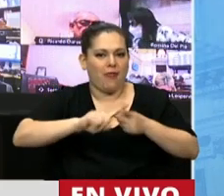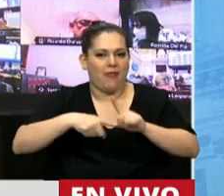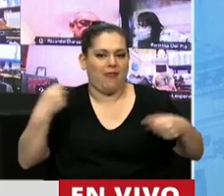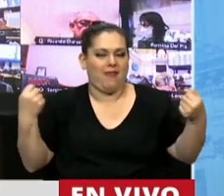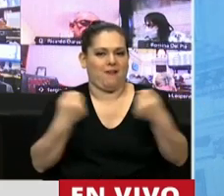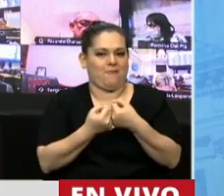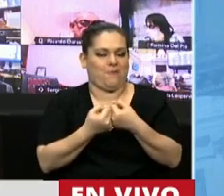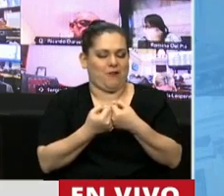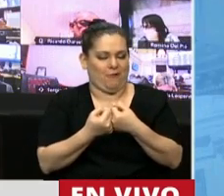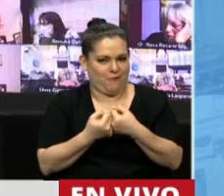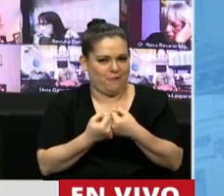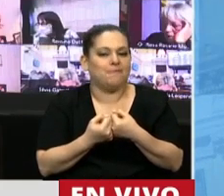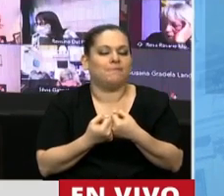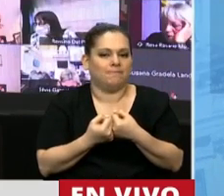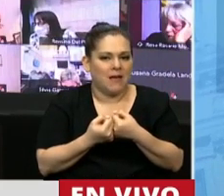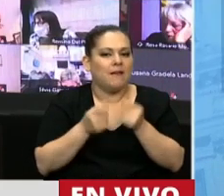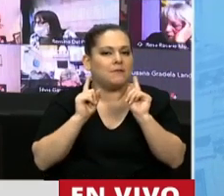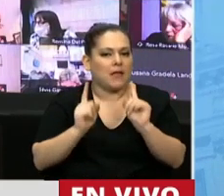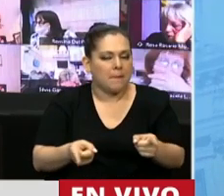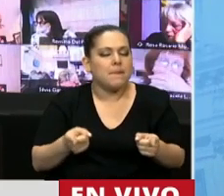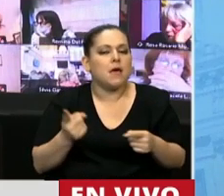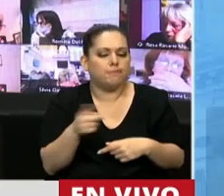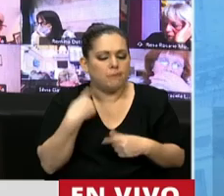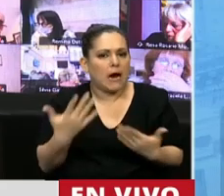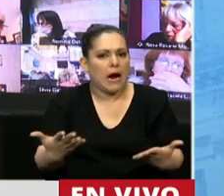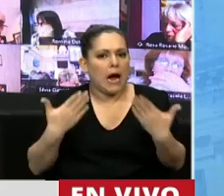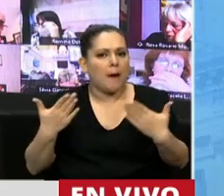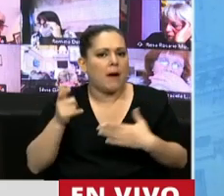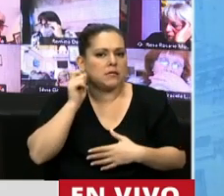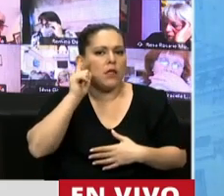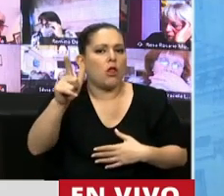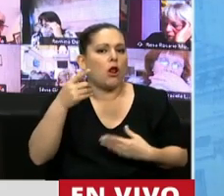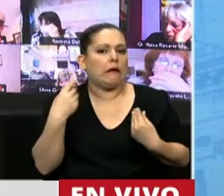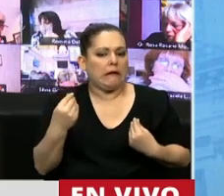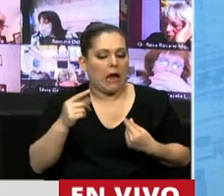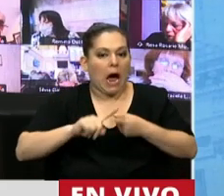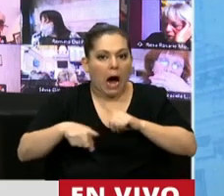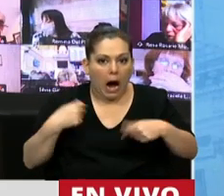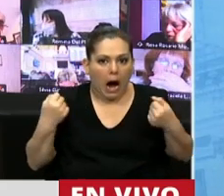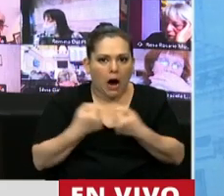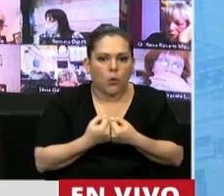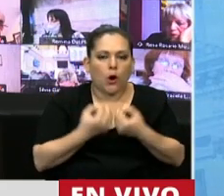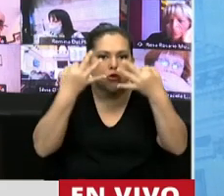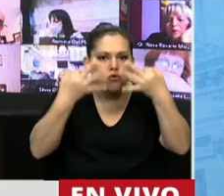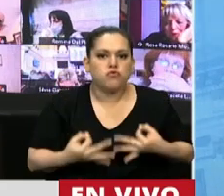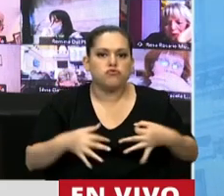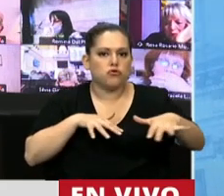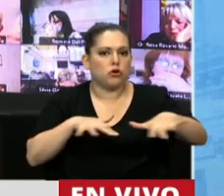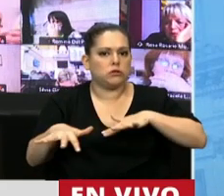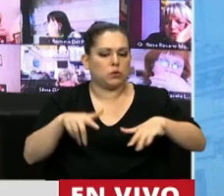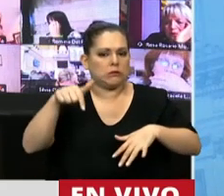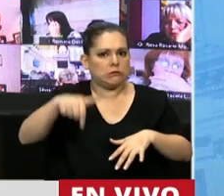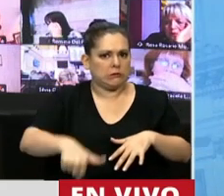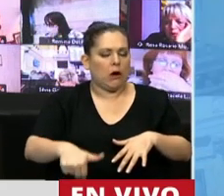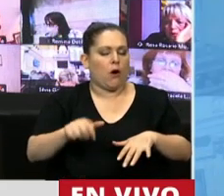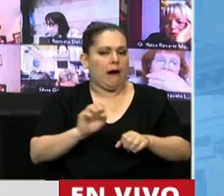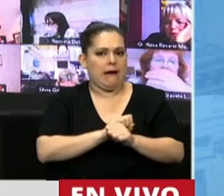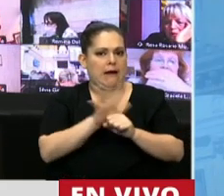sobre todo si somos capaces de lograr estos acuerdos en el marco de este contexto crítico que estamos atravesando